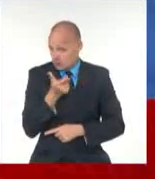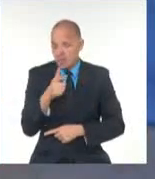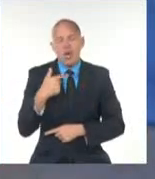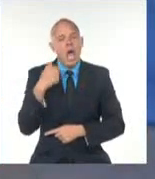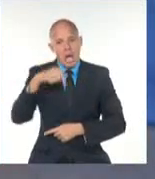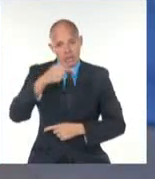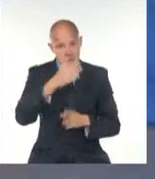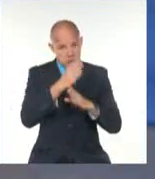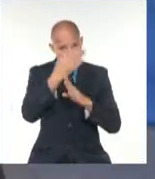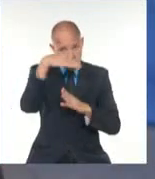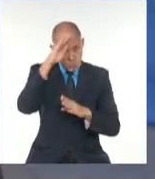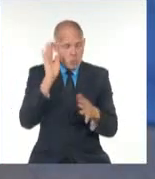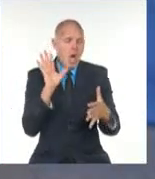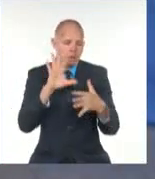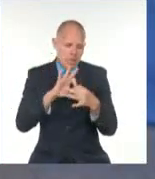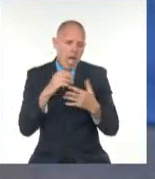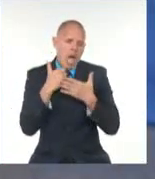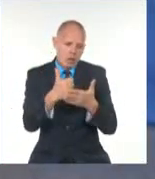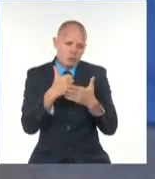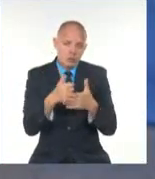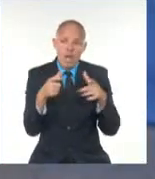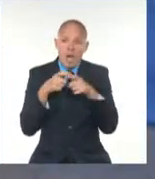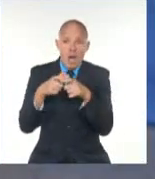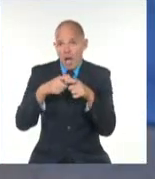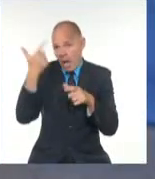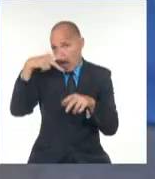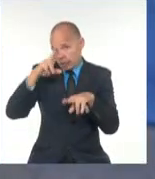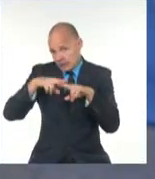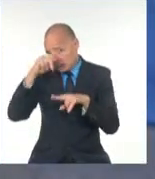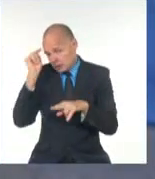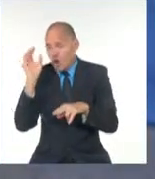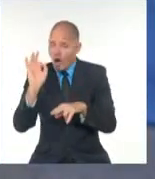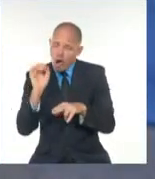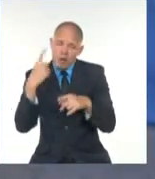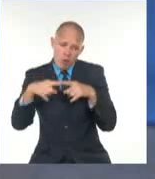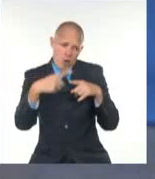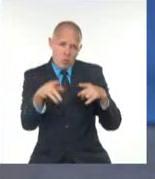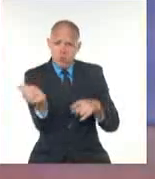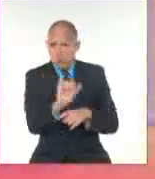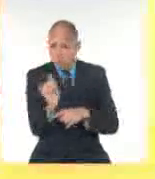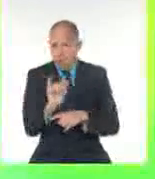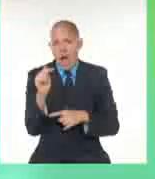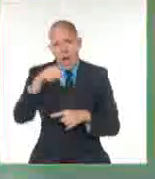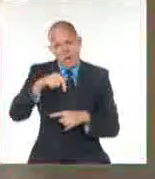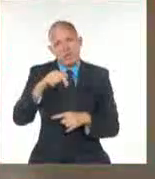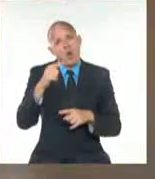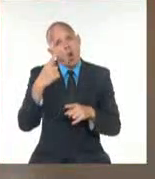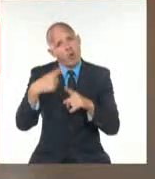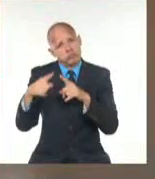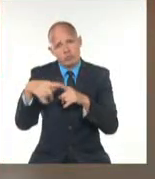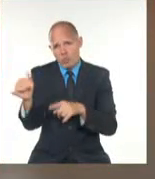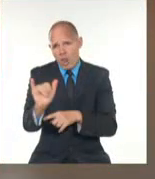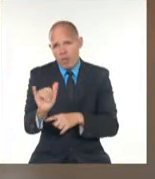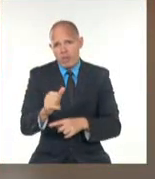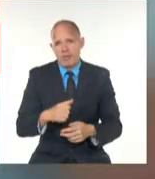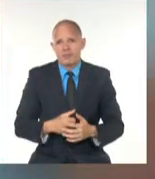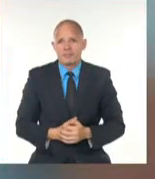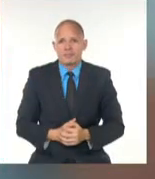Santiago de Cuba a través de la HS e igual en otras instituciones culturales dentro y fuera de la ciudad.